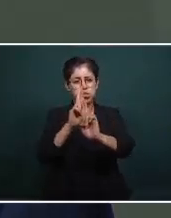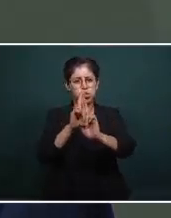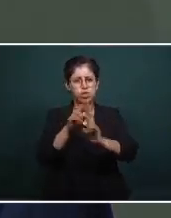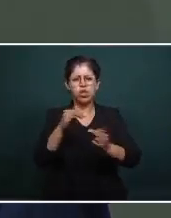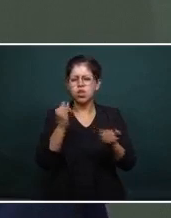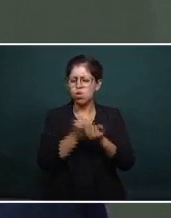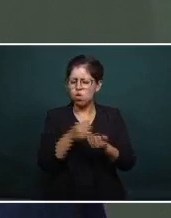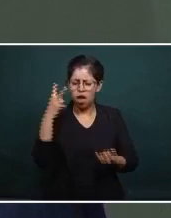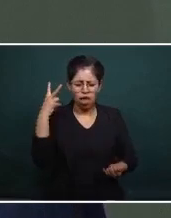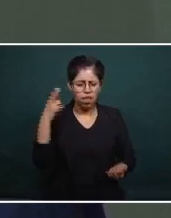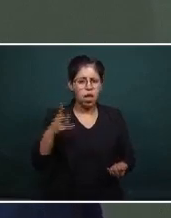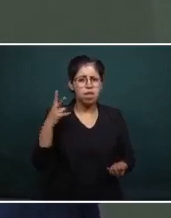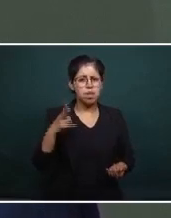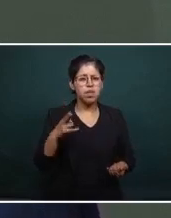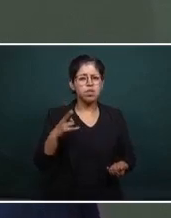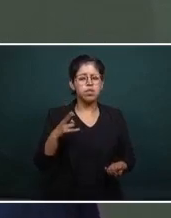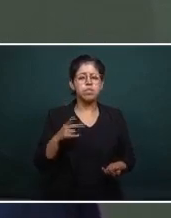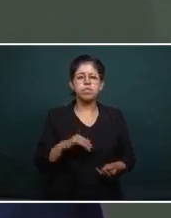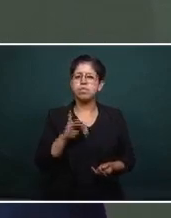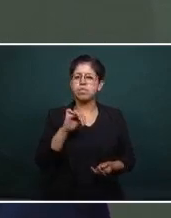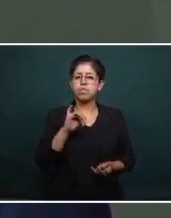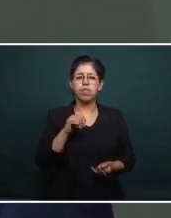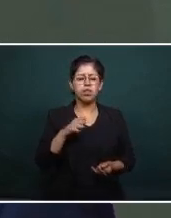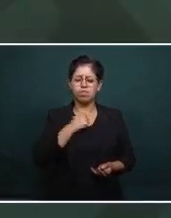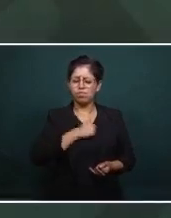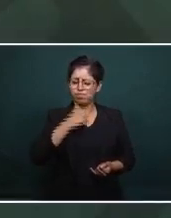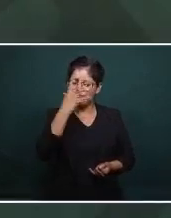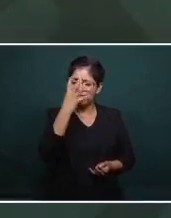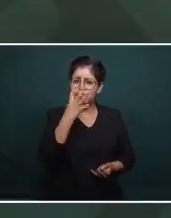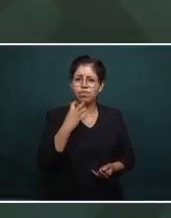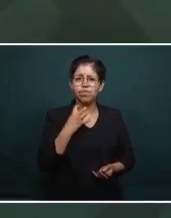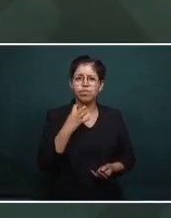también decir que lamentamos